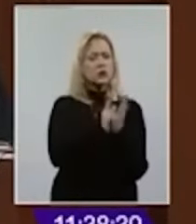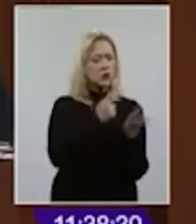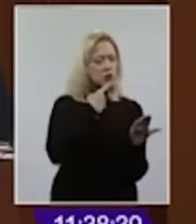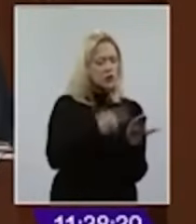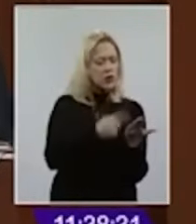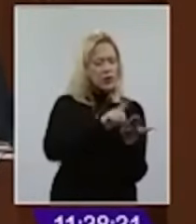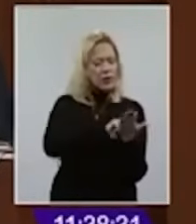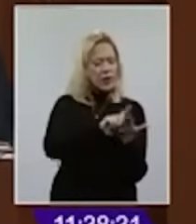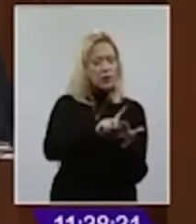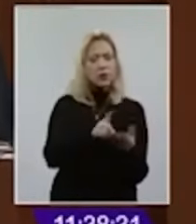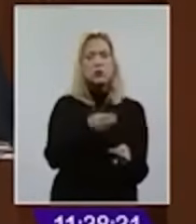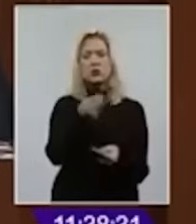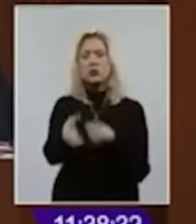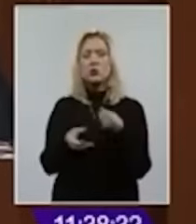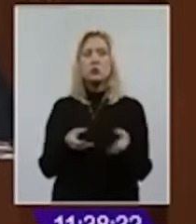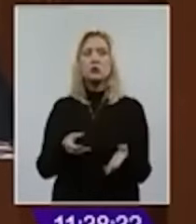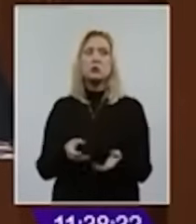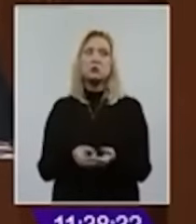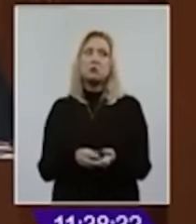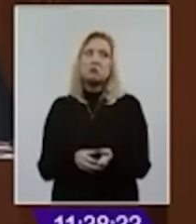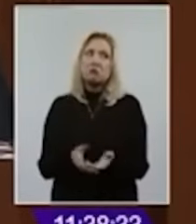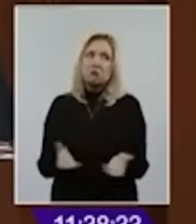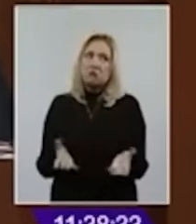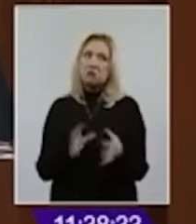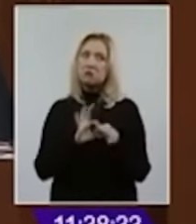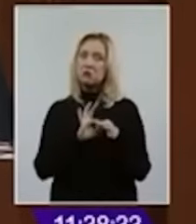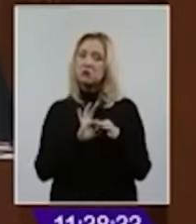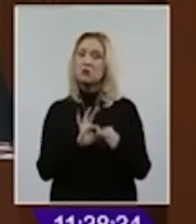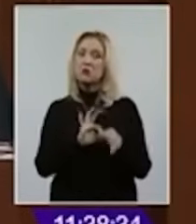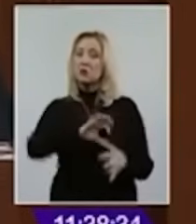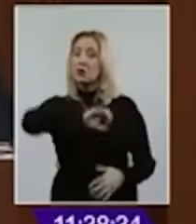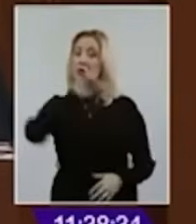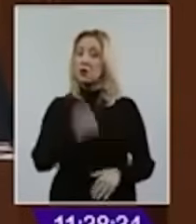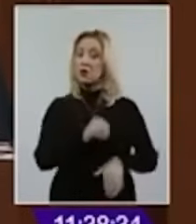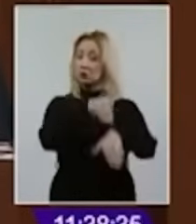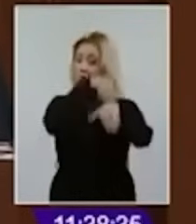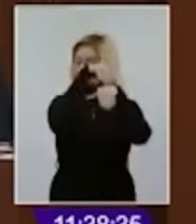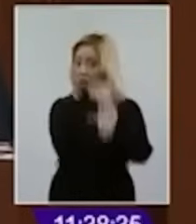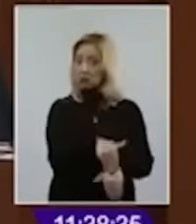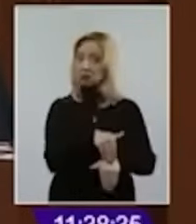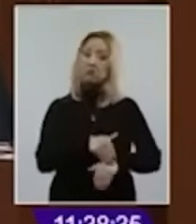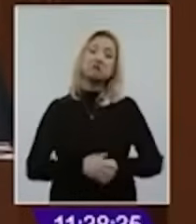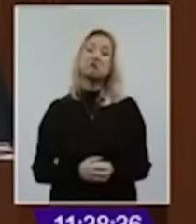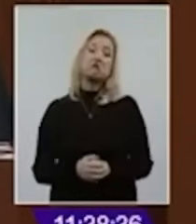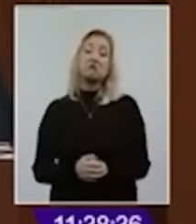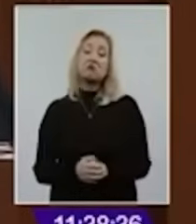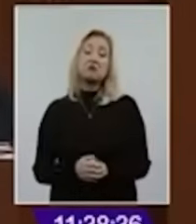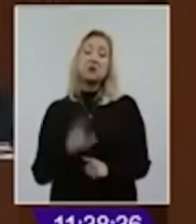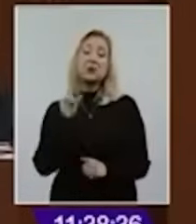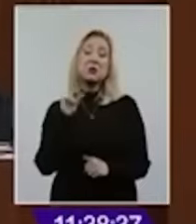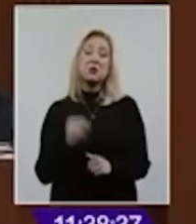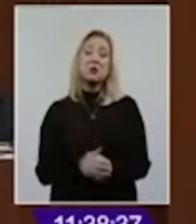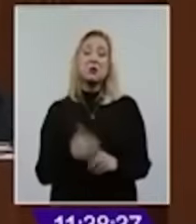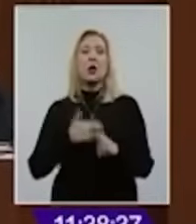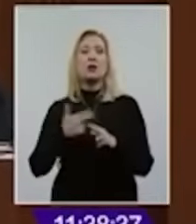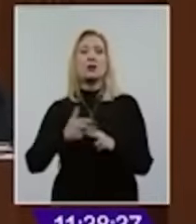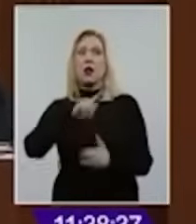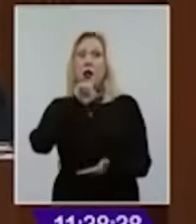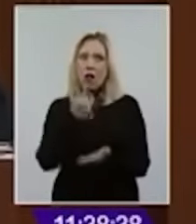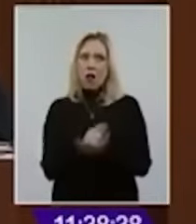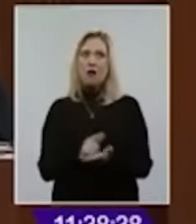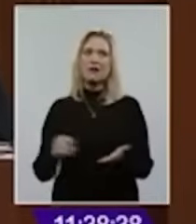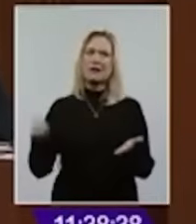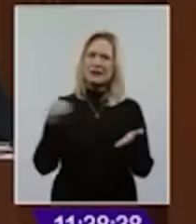iba necesariamente unido a su garantía e incluso tuvimos leyes que